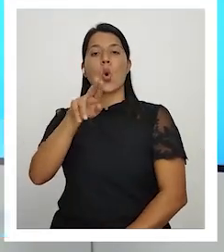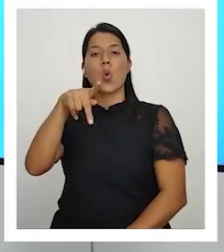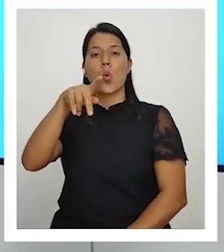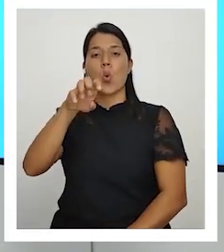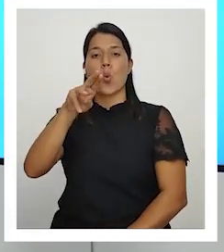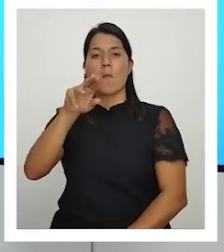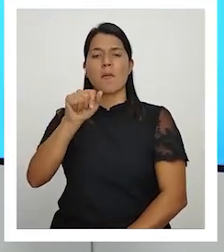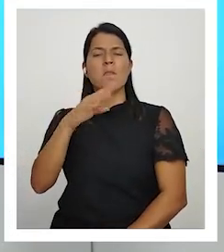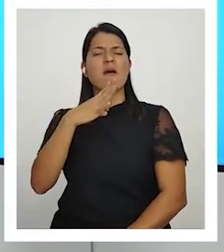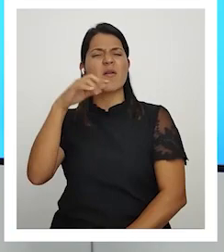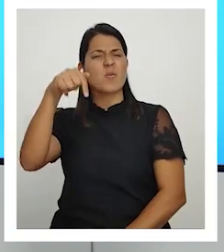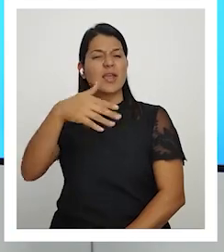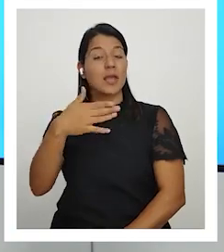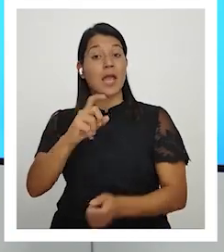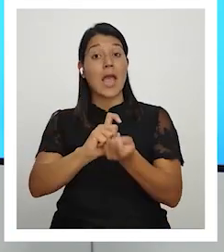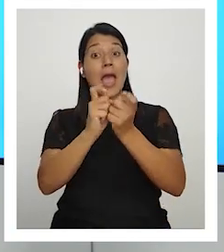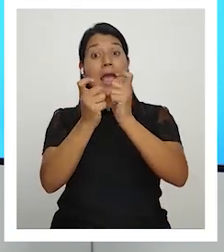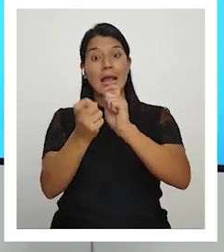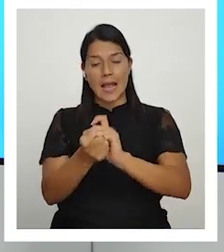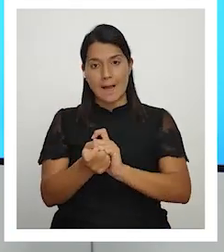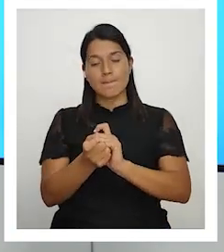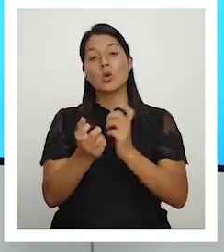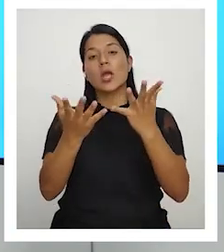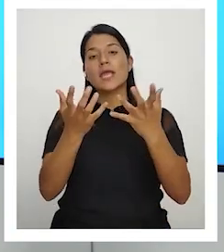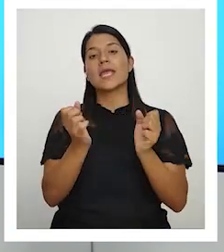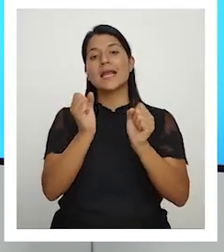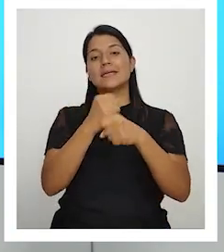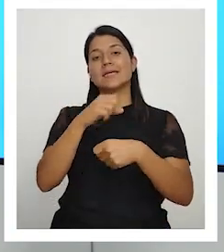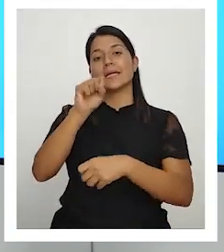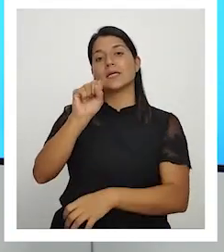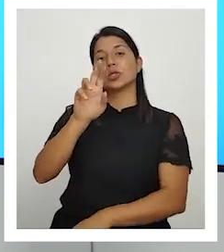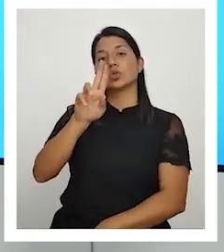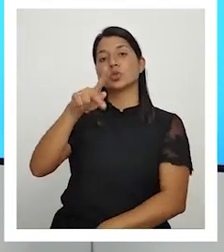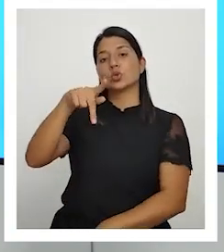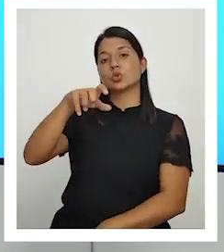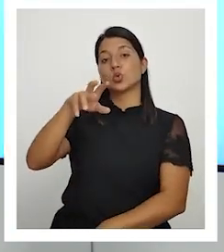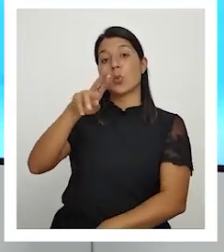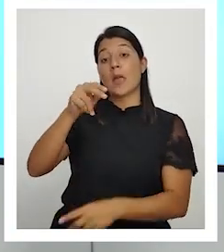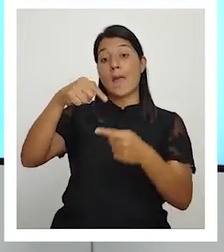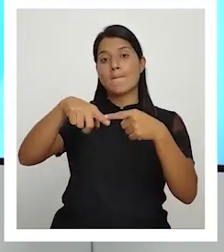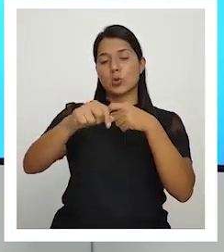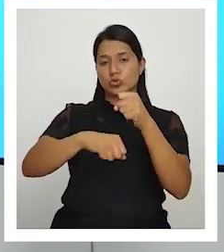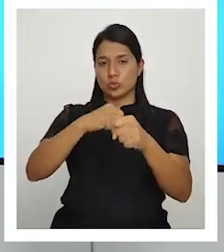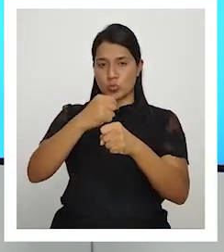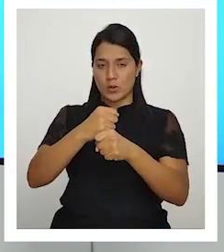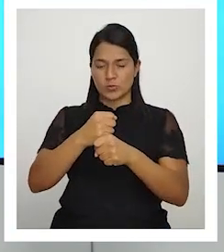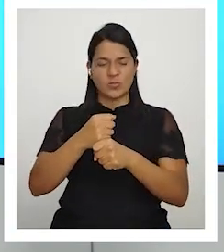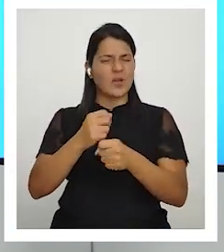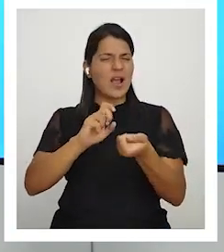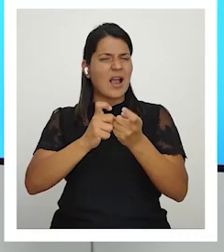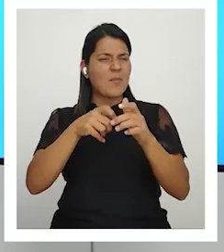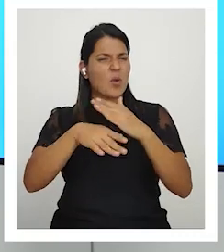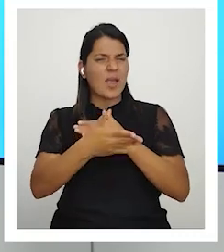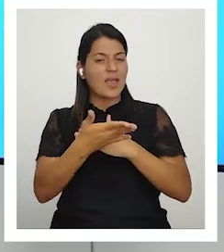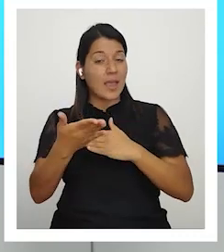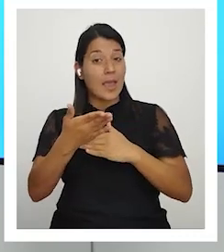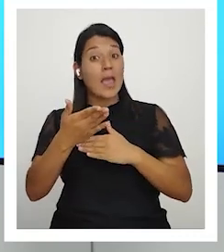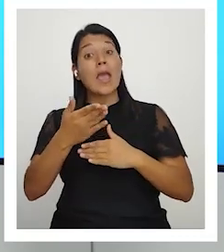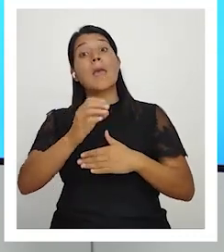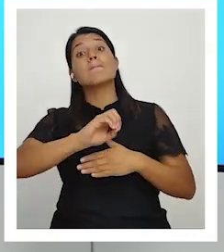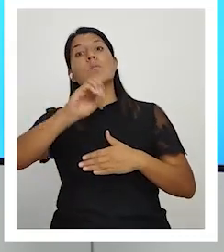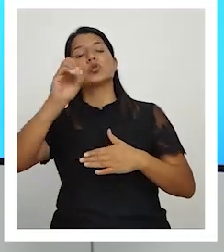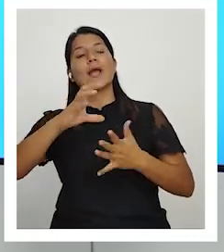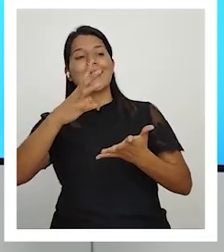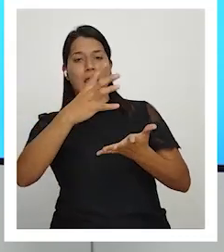cambio que se va a aplicar por parte de la SUPEN a partir del próximo año en cuanto al porcentaje que se le cobra a las operadoras de pensiones en cuanto